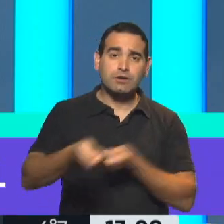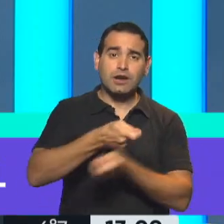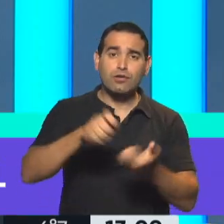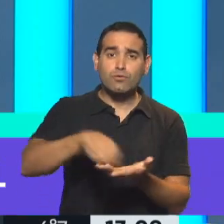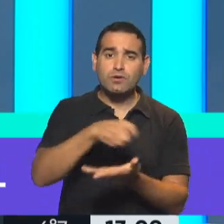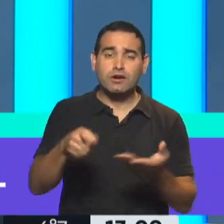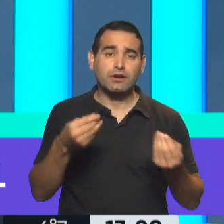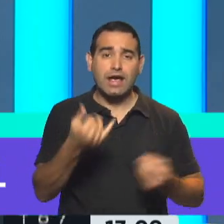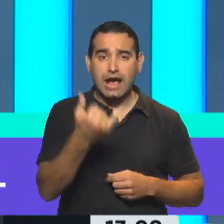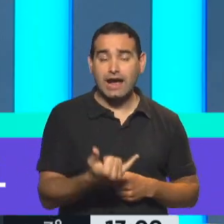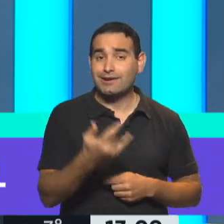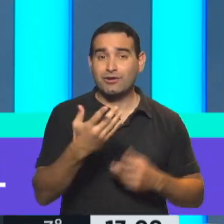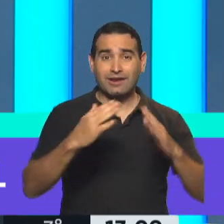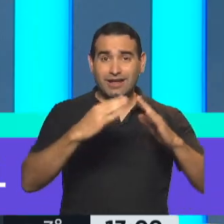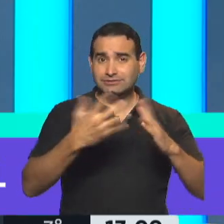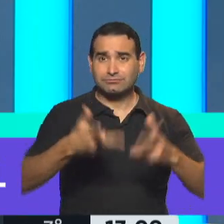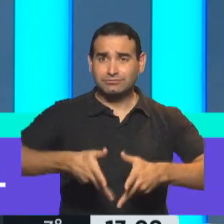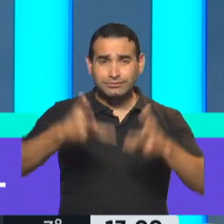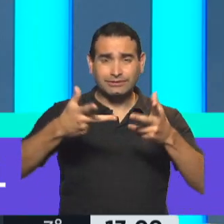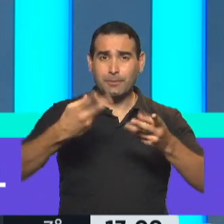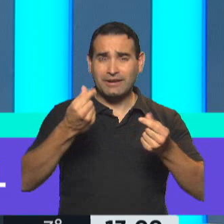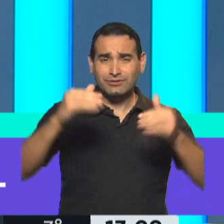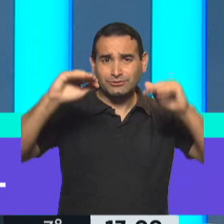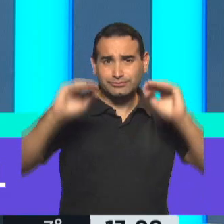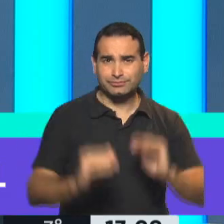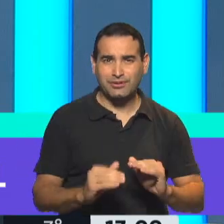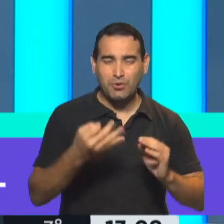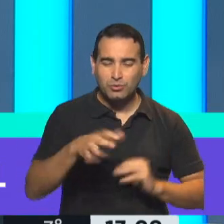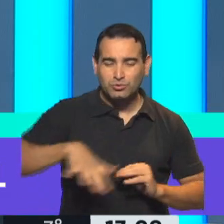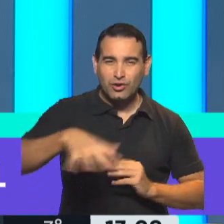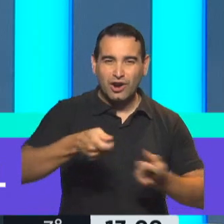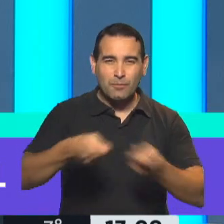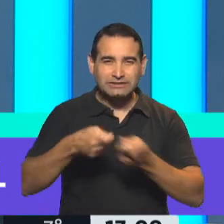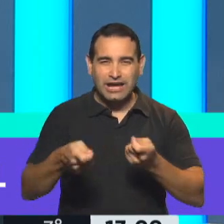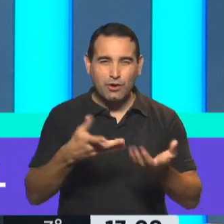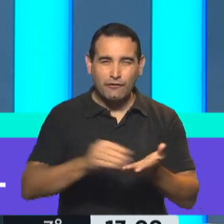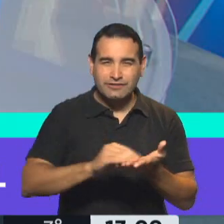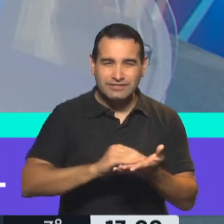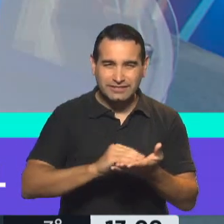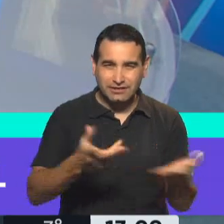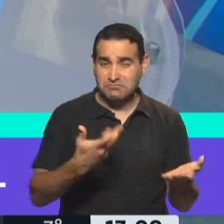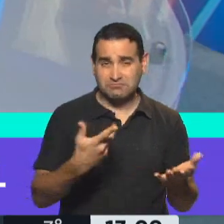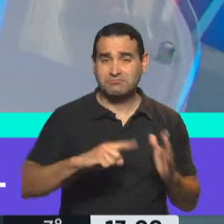propiedades que han caído muchísimo el precio porque son de zonas comerciales o de oficinas